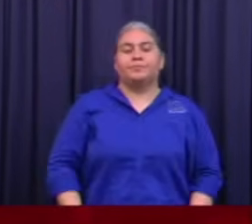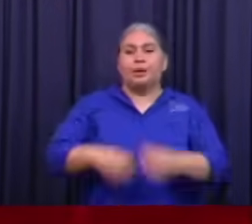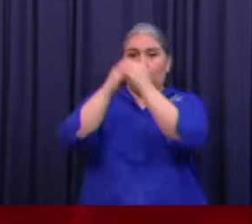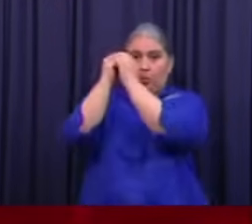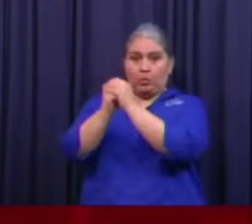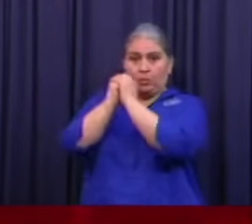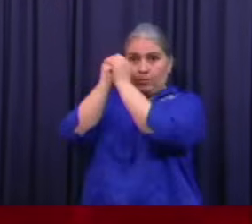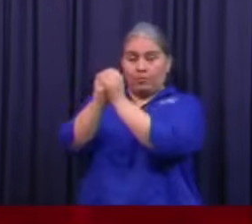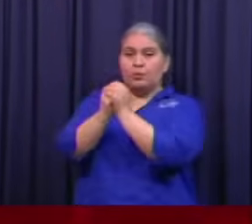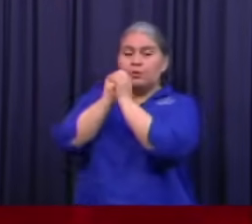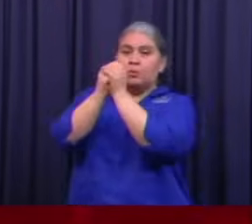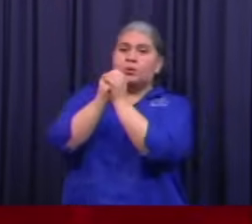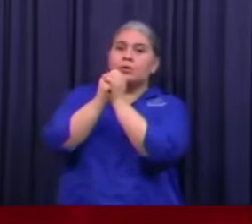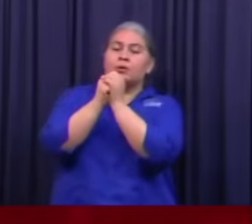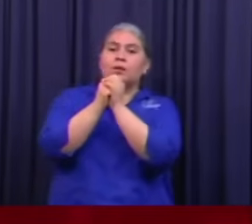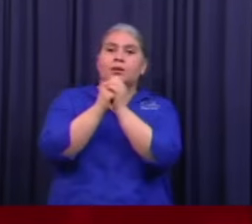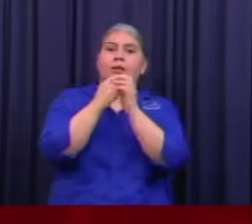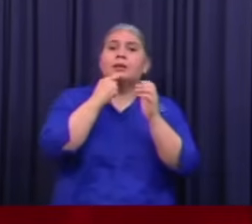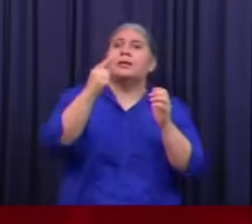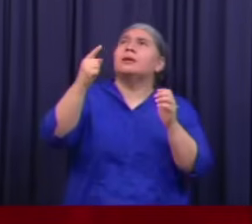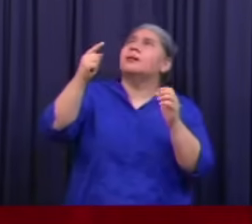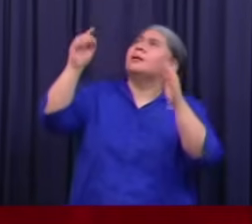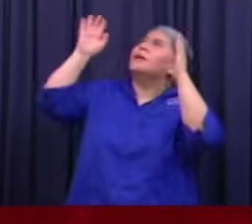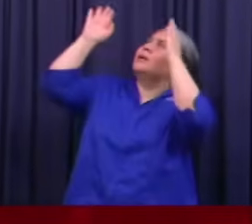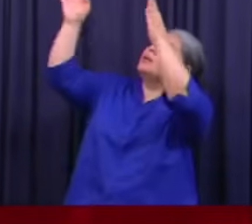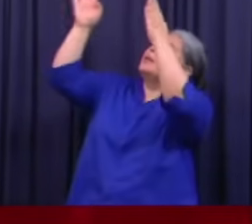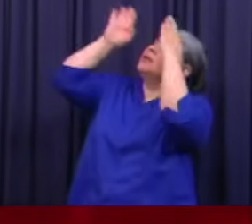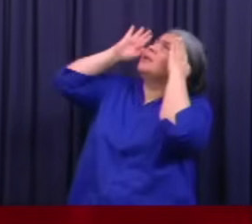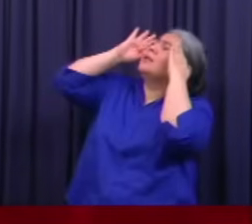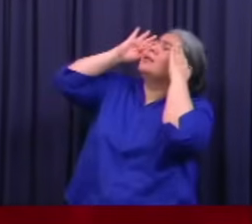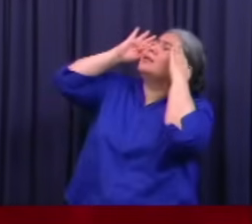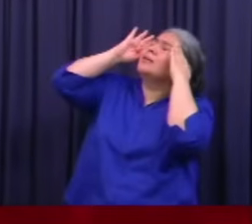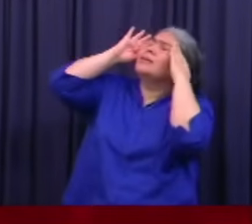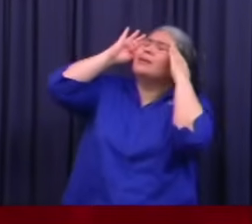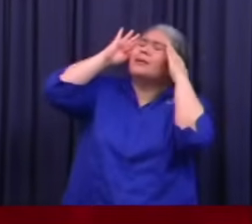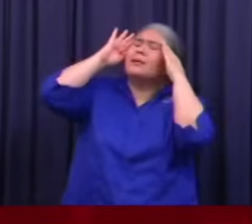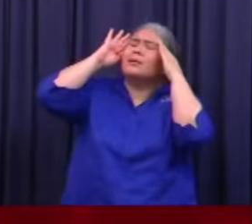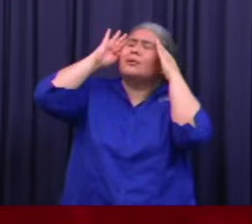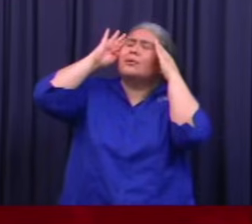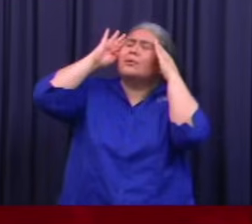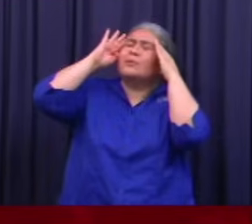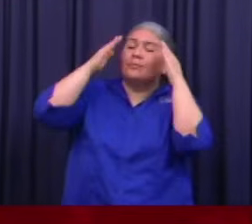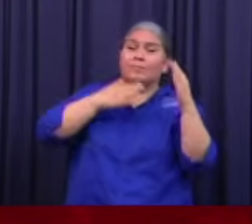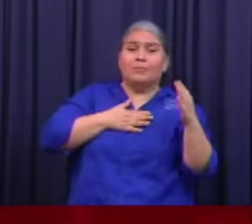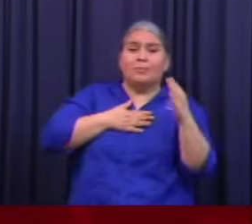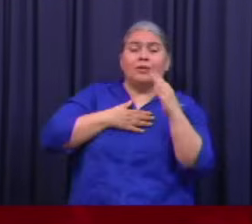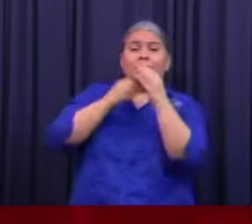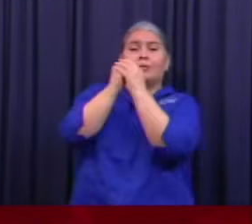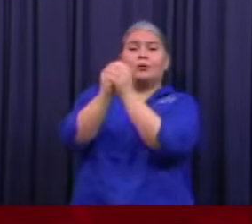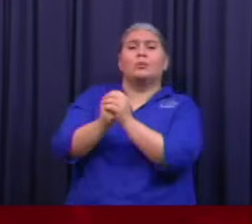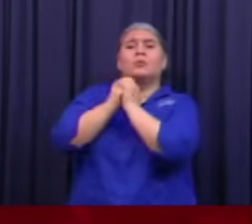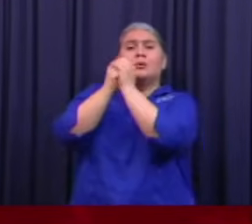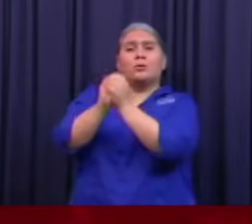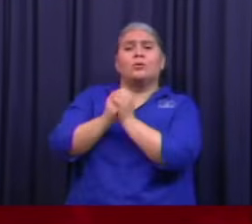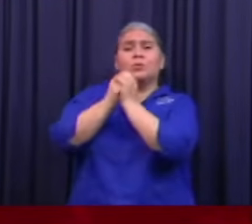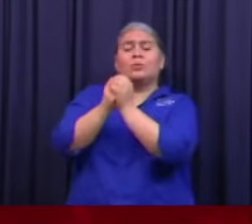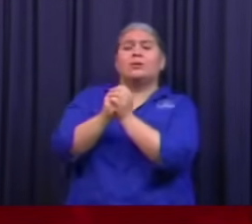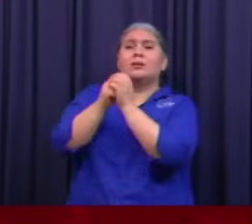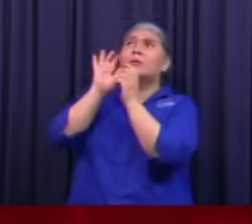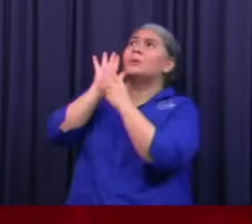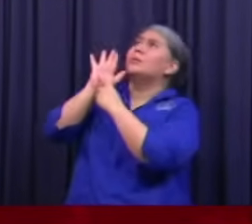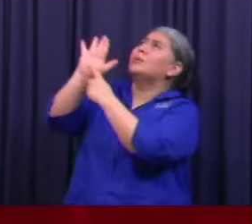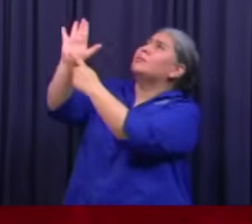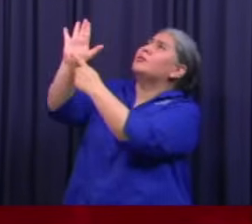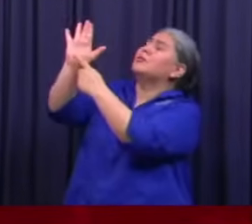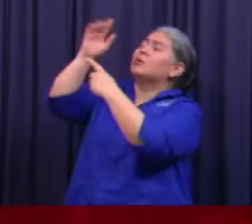dice mire esto que estén atentos tus oídos y abiertos tus ojos para oír la oración de tu siervo que yo hago ahora delante de ti de